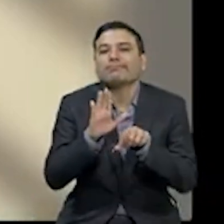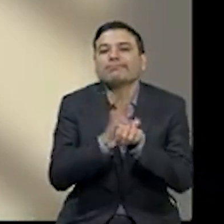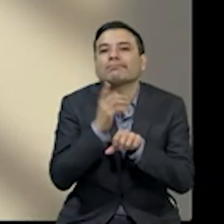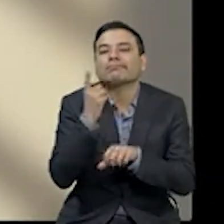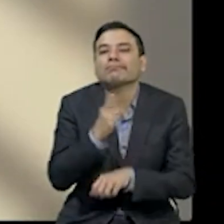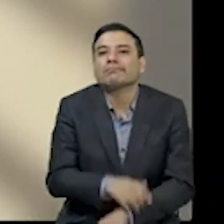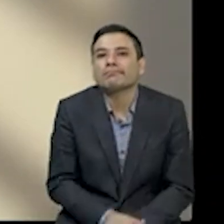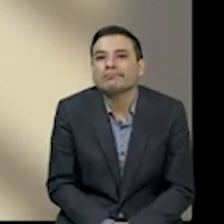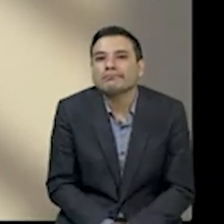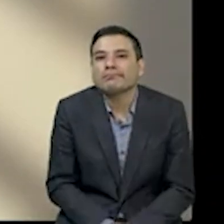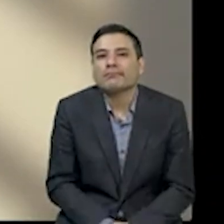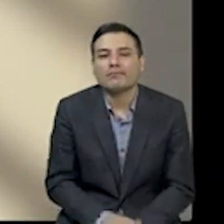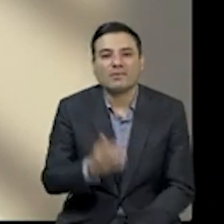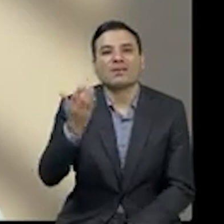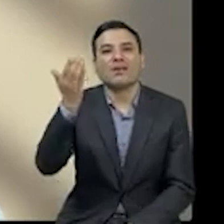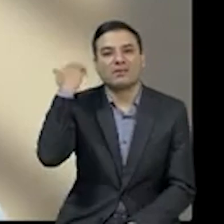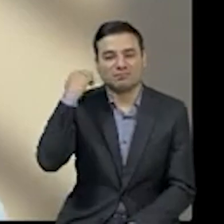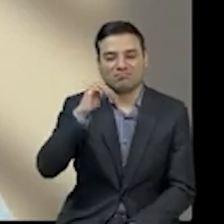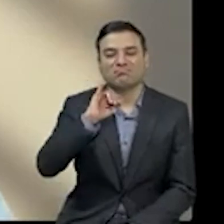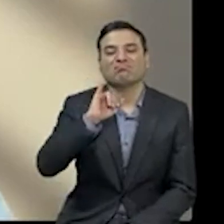este instituto fue embestido,